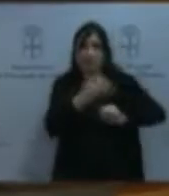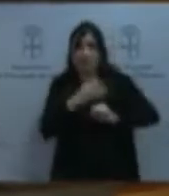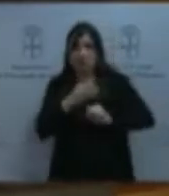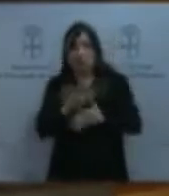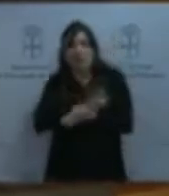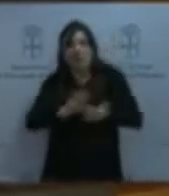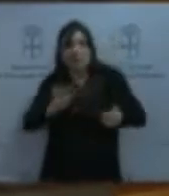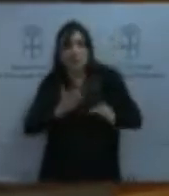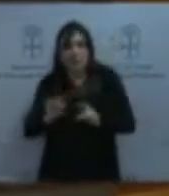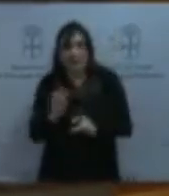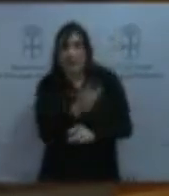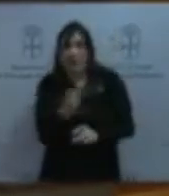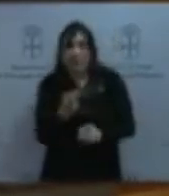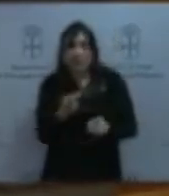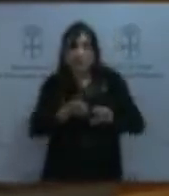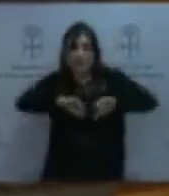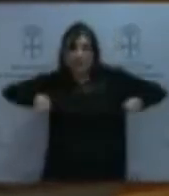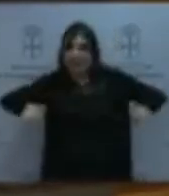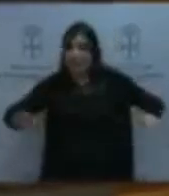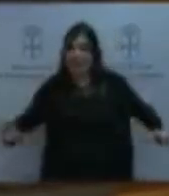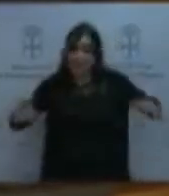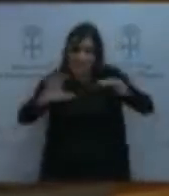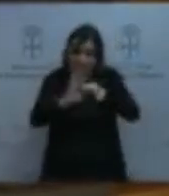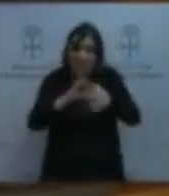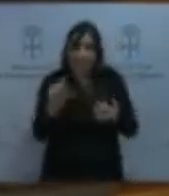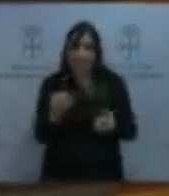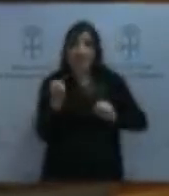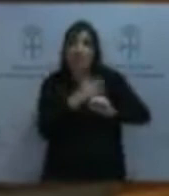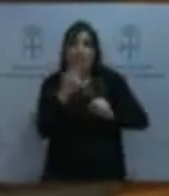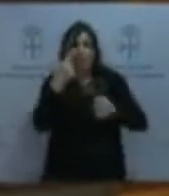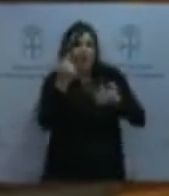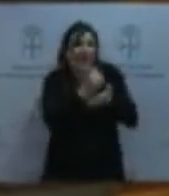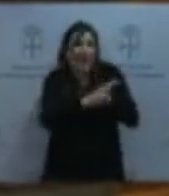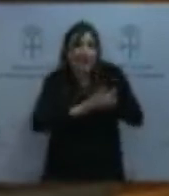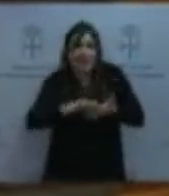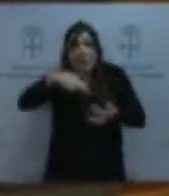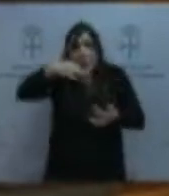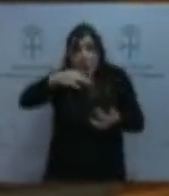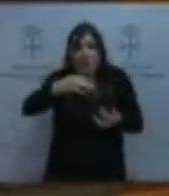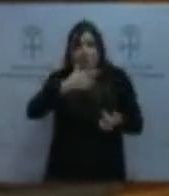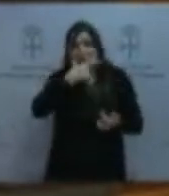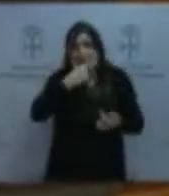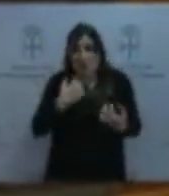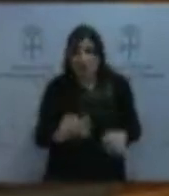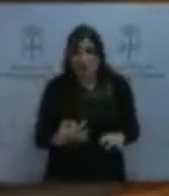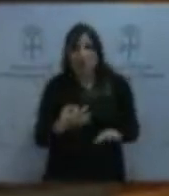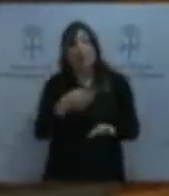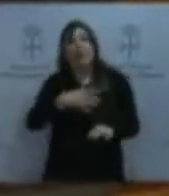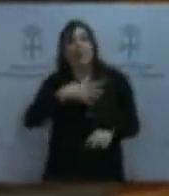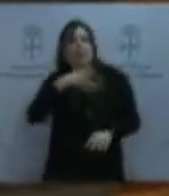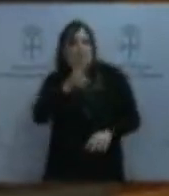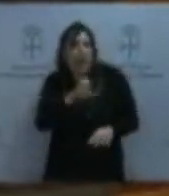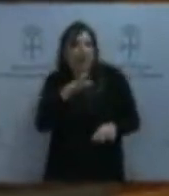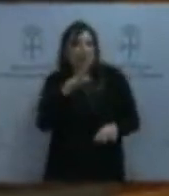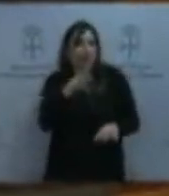distintas, que exista un fondo de garantía unificado y simplificado que permita que comunidades como Asturias y otras que han salido